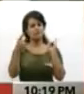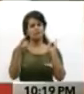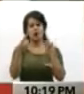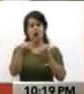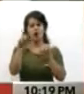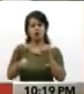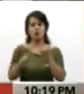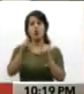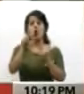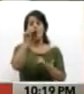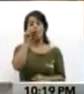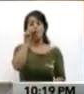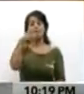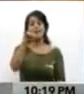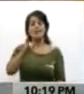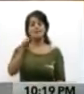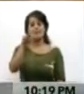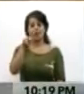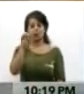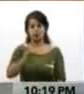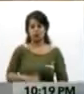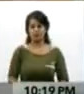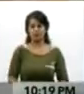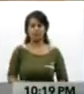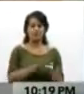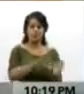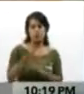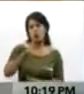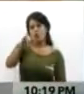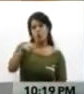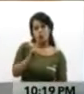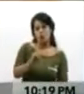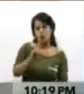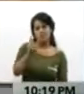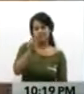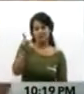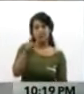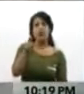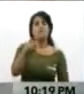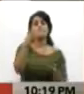Matos. Julio José Sosa Rodríguez, el plan de los impuestos.